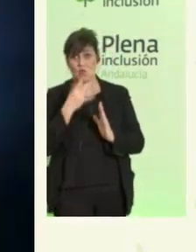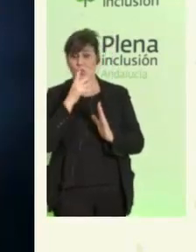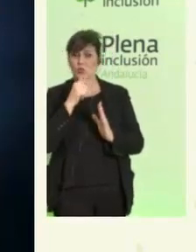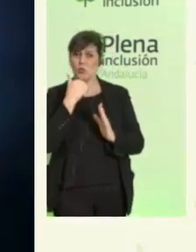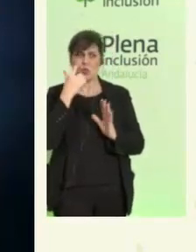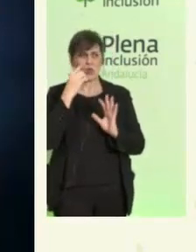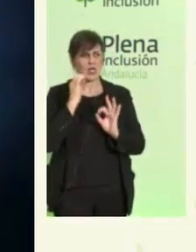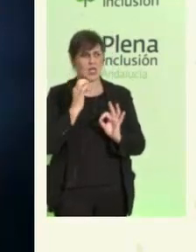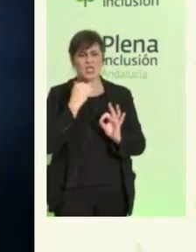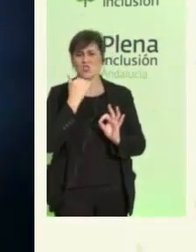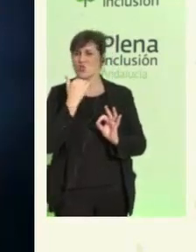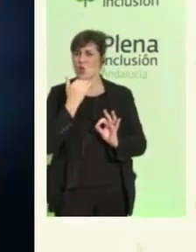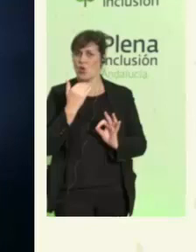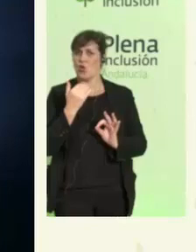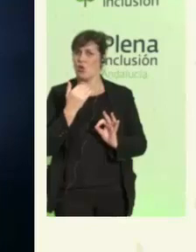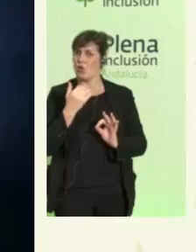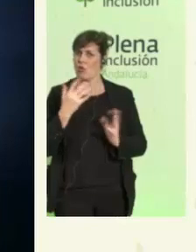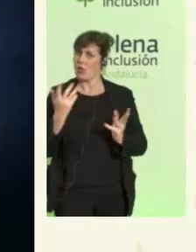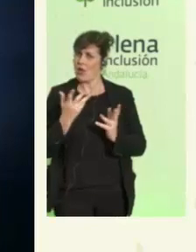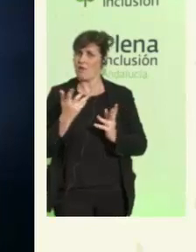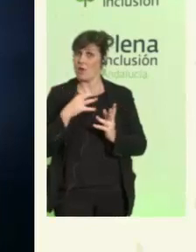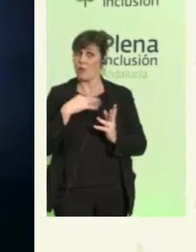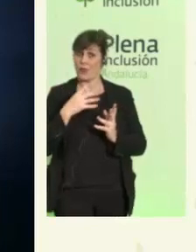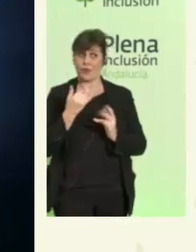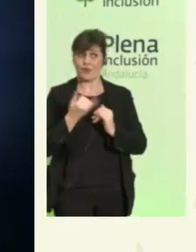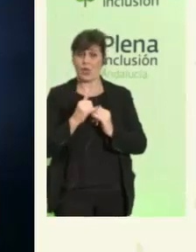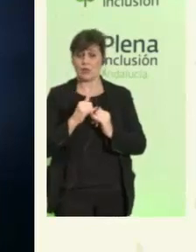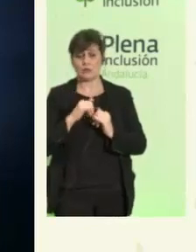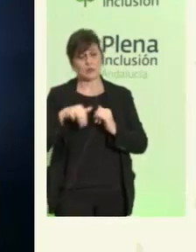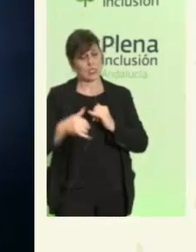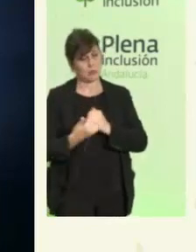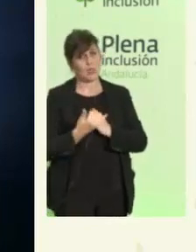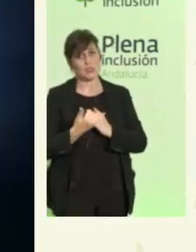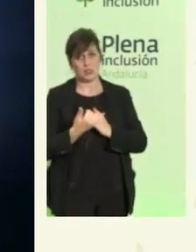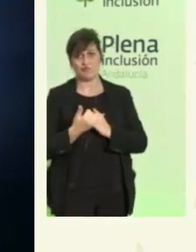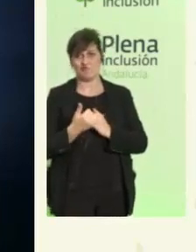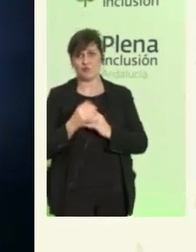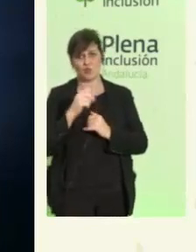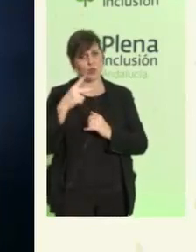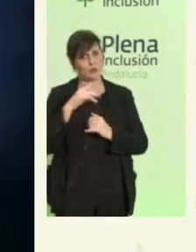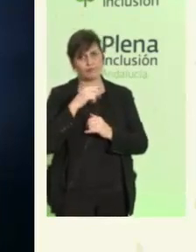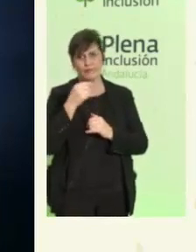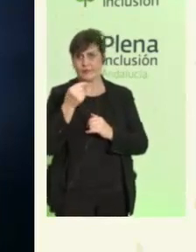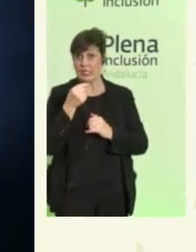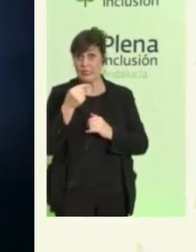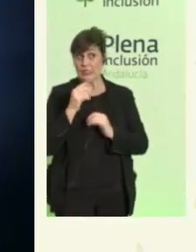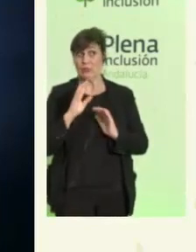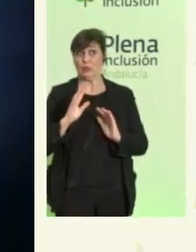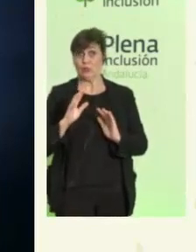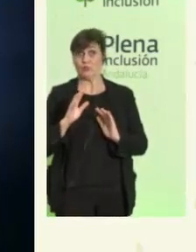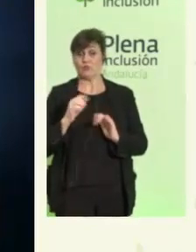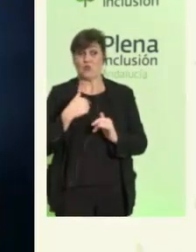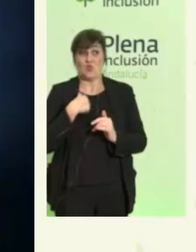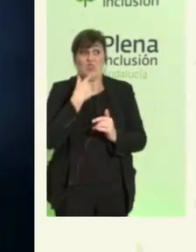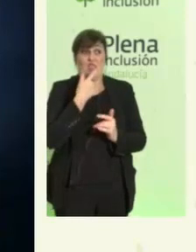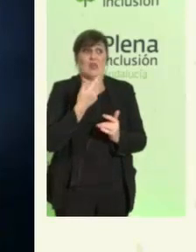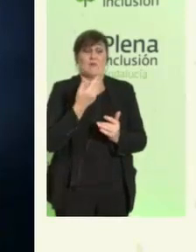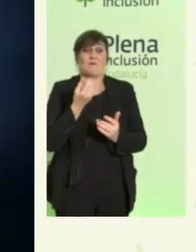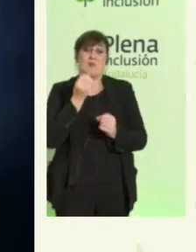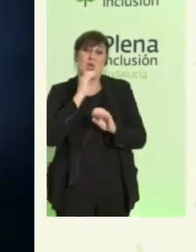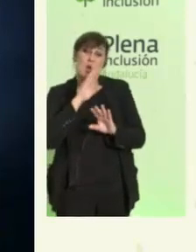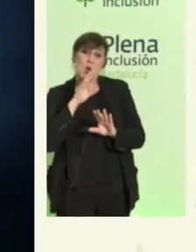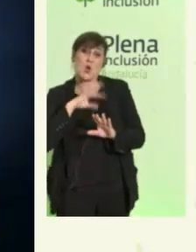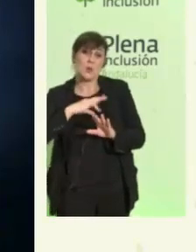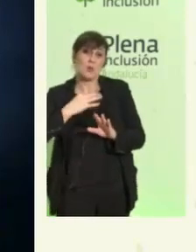grande, que esto podía acabar muy mal. Y le dije, bueno, podéis ser mejor, pero quizás sería mejor